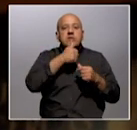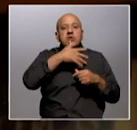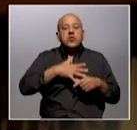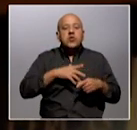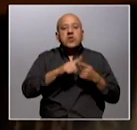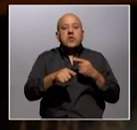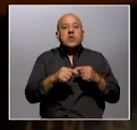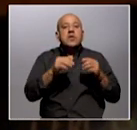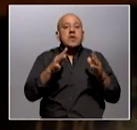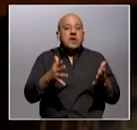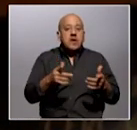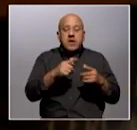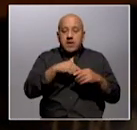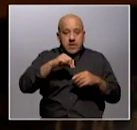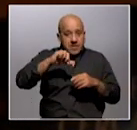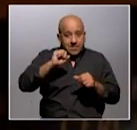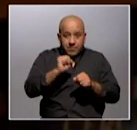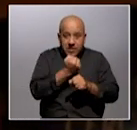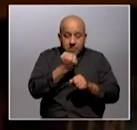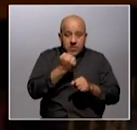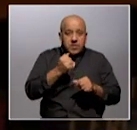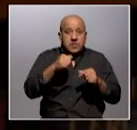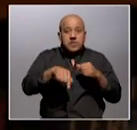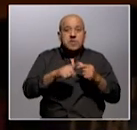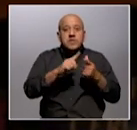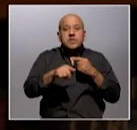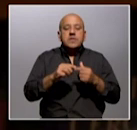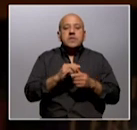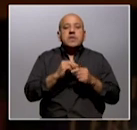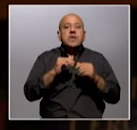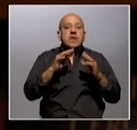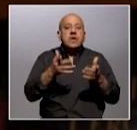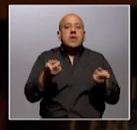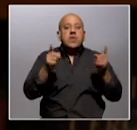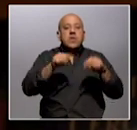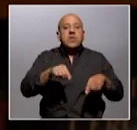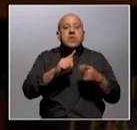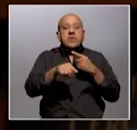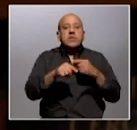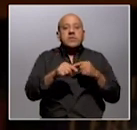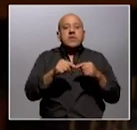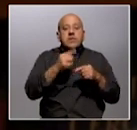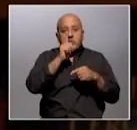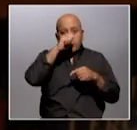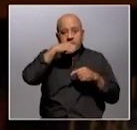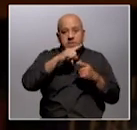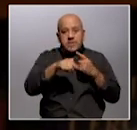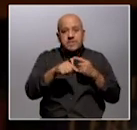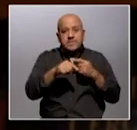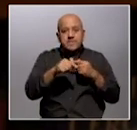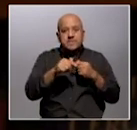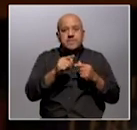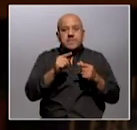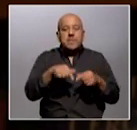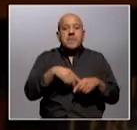que ha ganado premios y suma ediciones fuera de fronteras y que vuelve a las librerías montevideanas en su